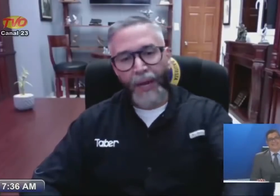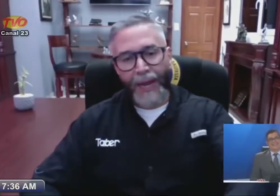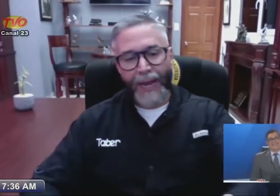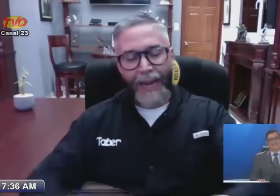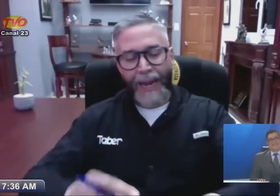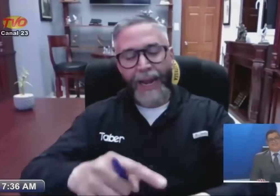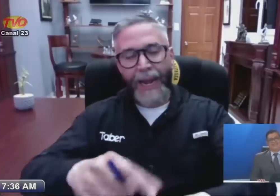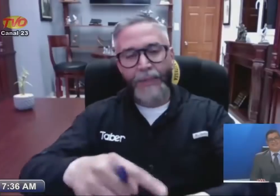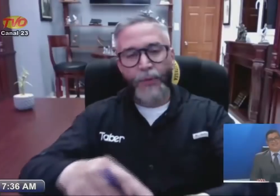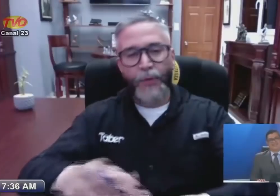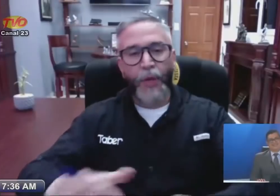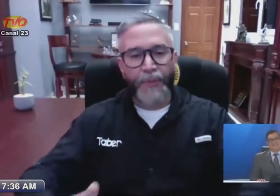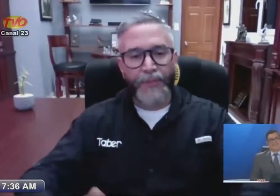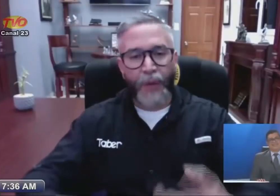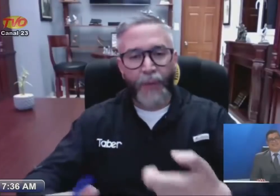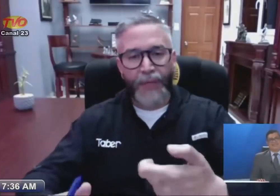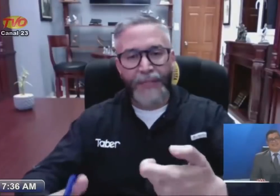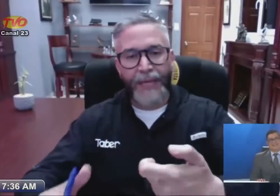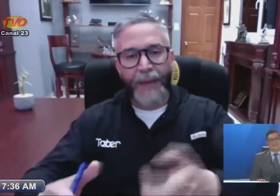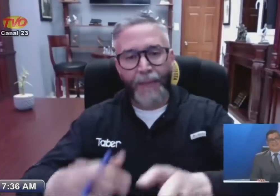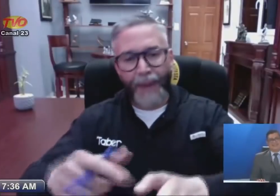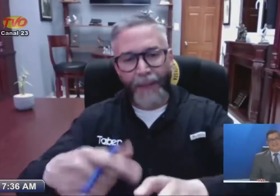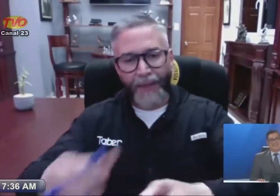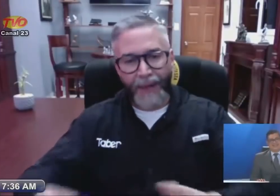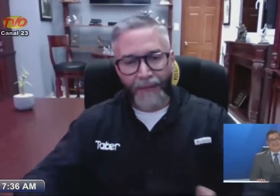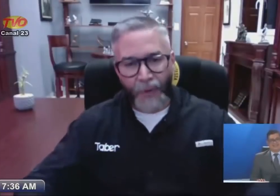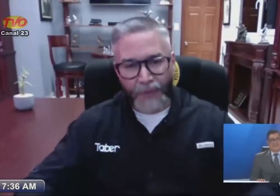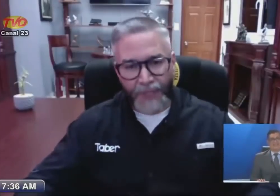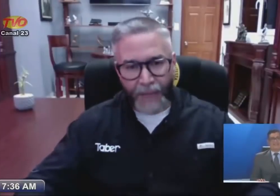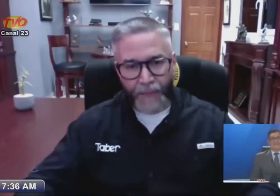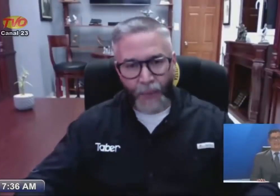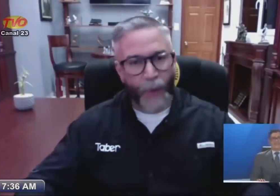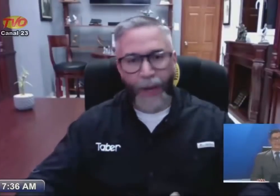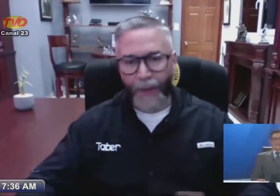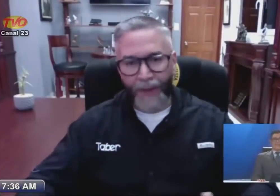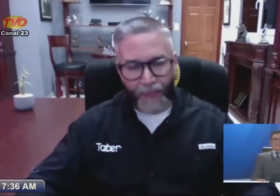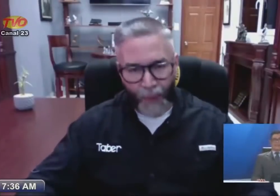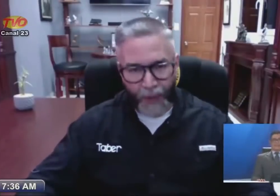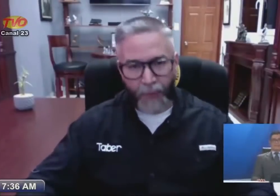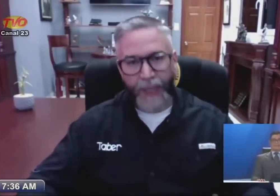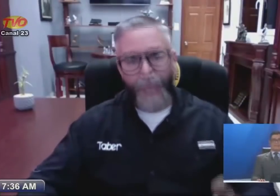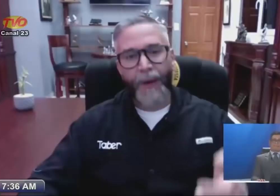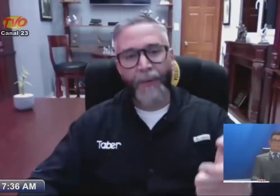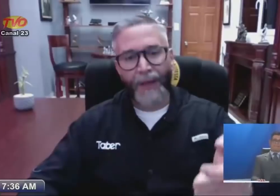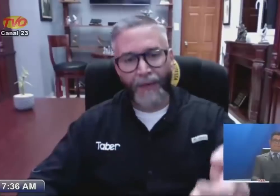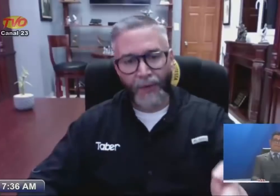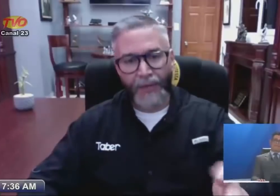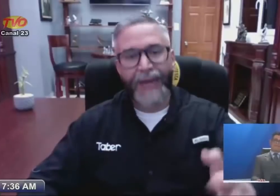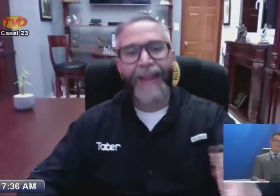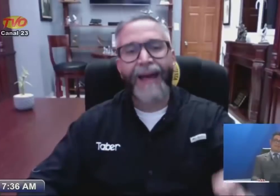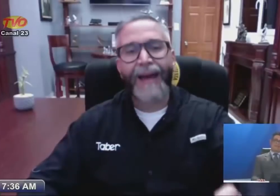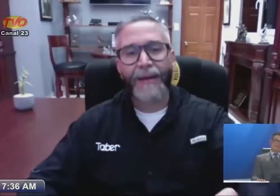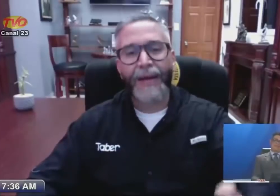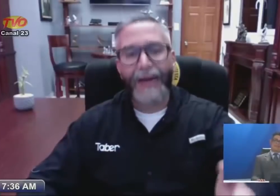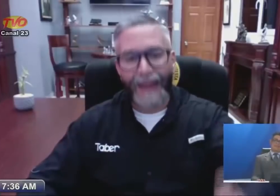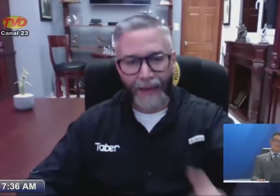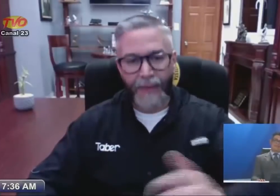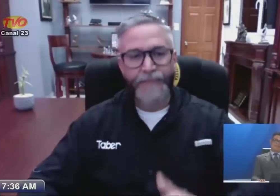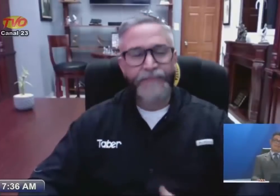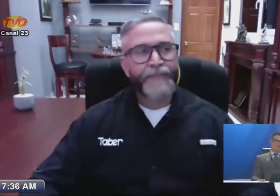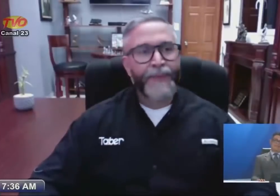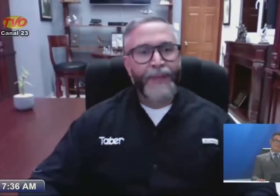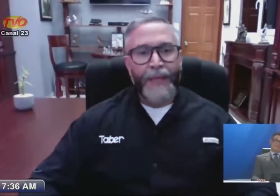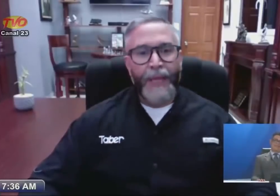me pone el la subddi be pistola porque así le llamaba para medir la velocidad claro un arma de fuego era para medirlo - el radar el